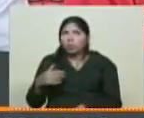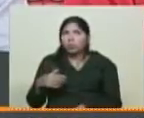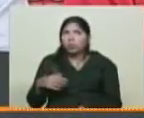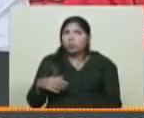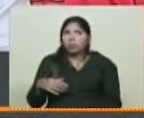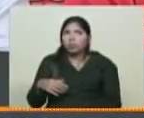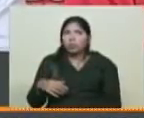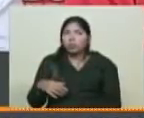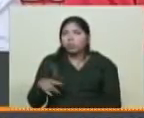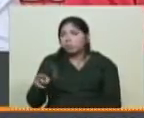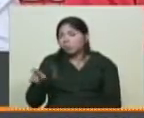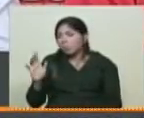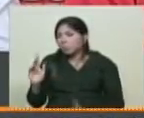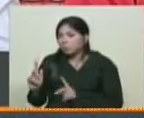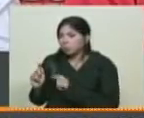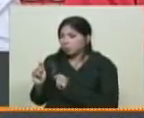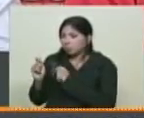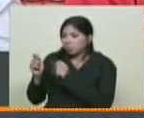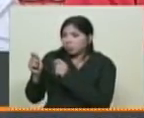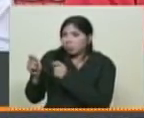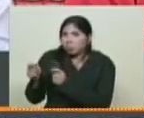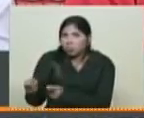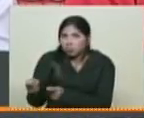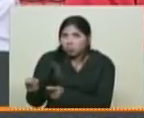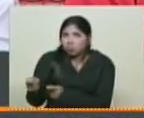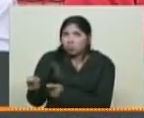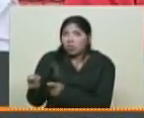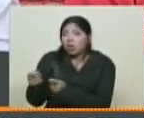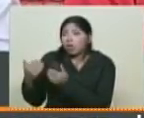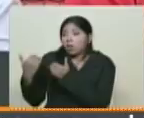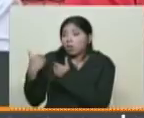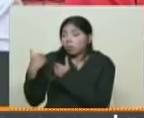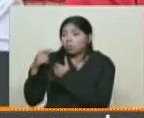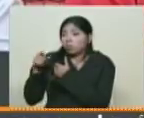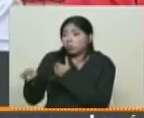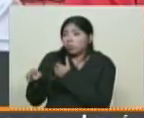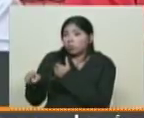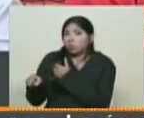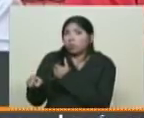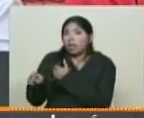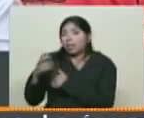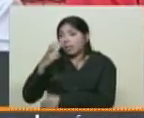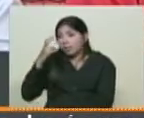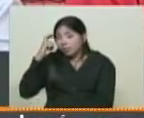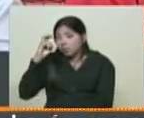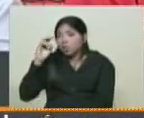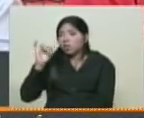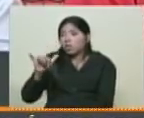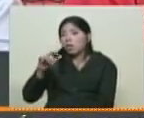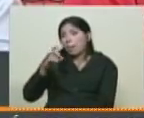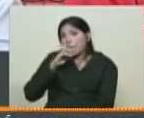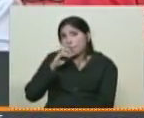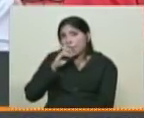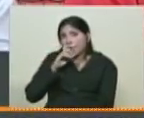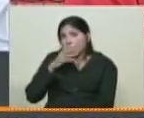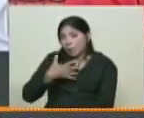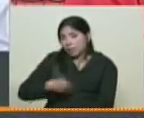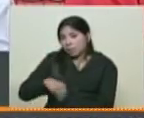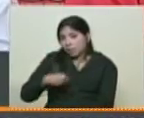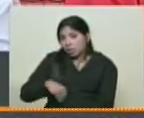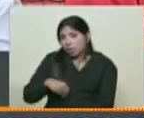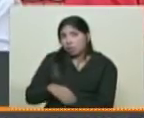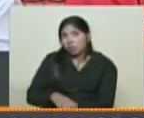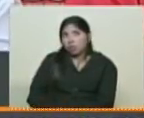este caso a la tarea de quien lleva la política exterior, que es nuestro jefe de Estado y la Cancillería venezolana. Nosotros